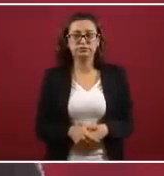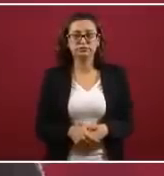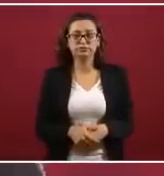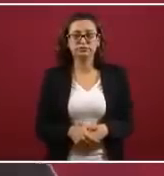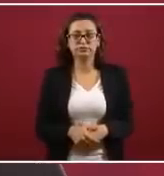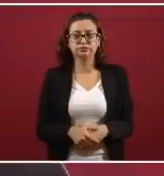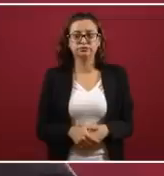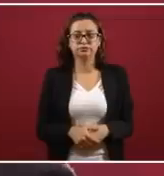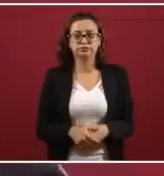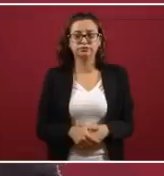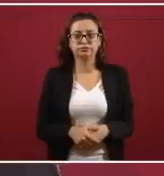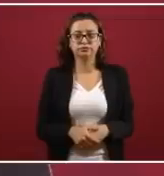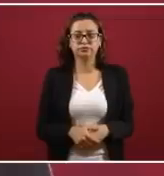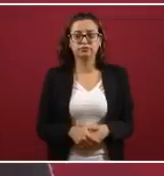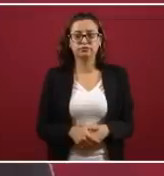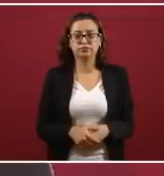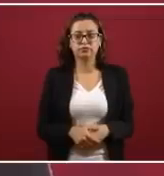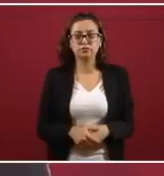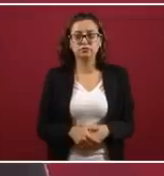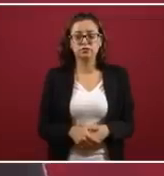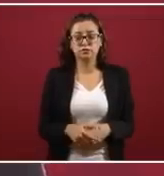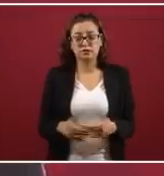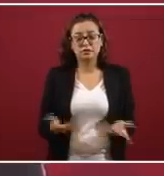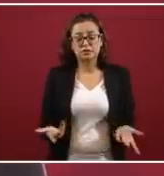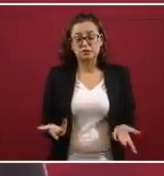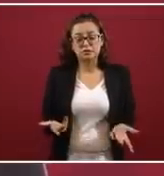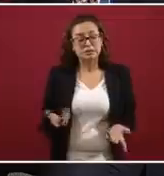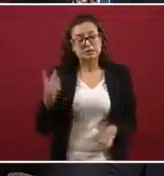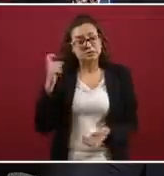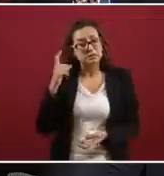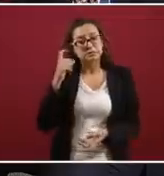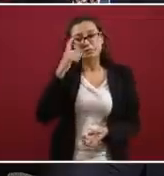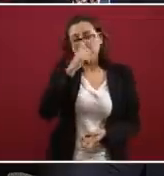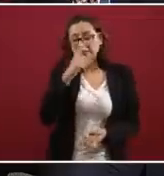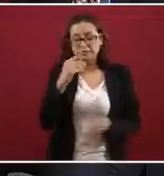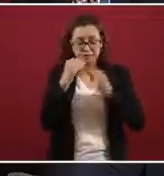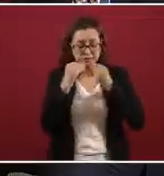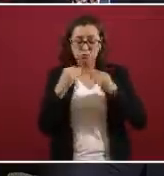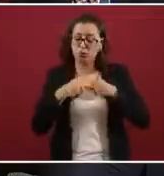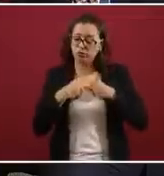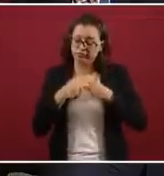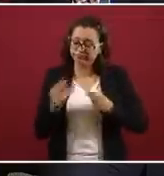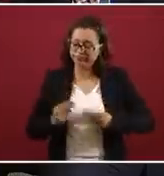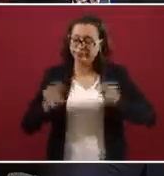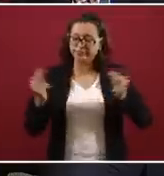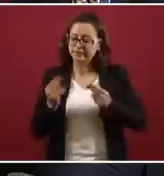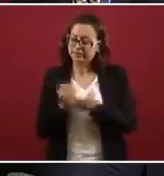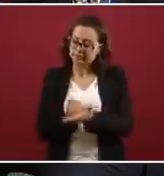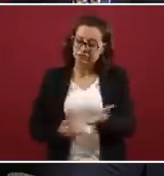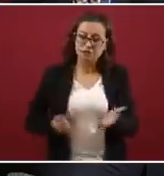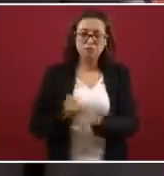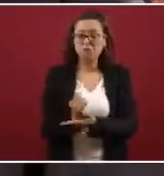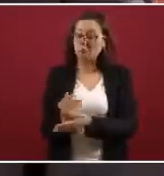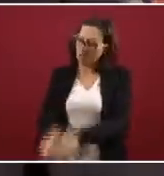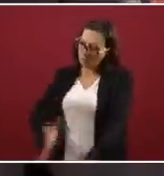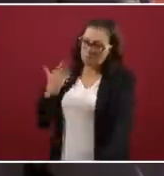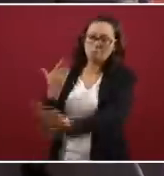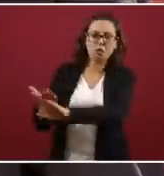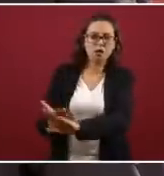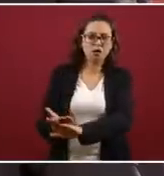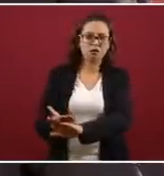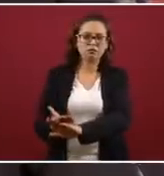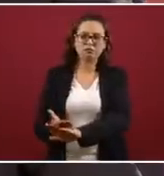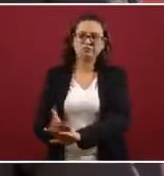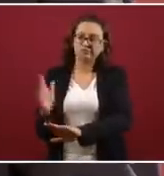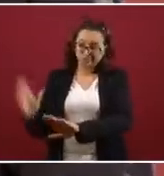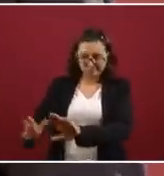Es difícil, pero necesario. Y ahí va, ¿no? Ahí